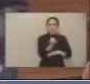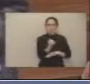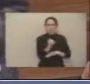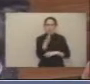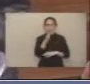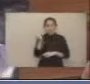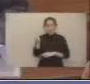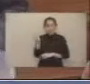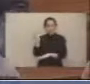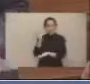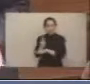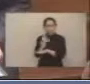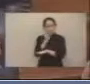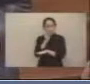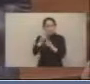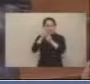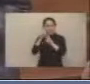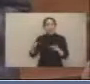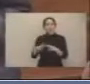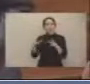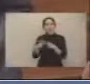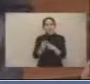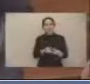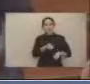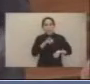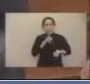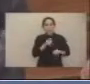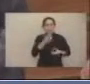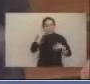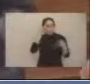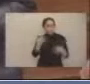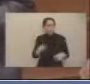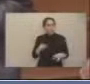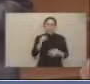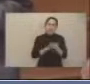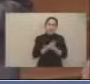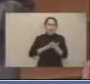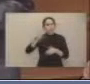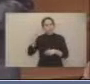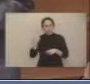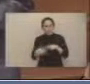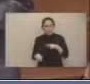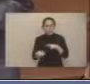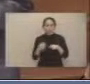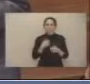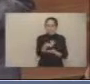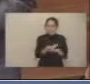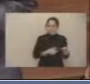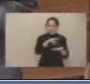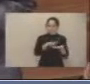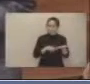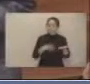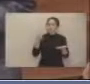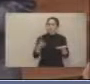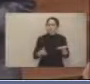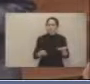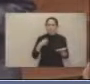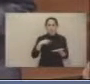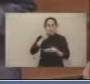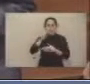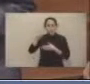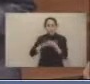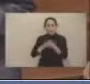eso son datos objetivos pasa que aquí estamos hablando de otras cosas Yo también Leo los periódicos también lo leía usted lo